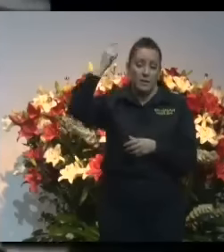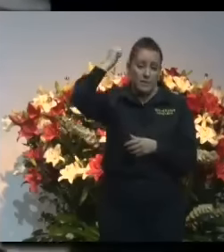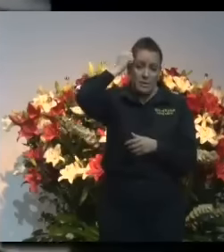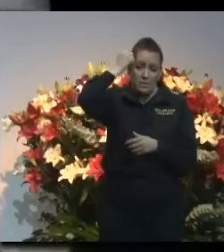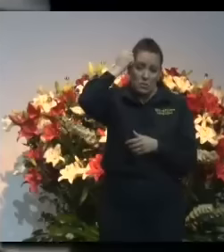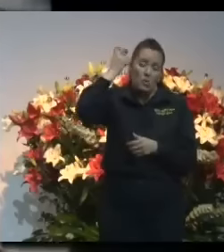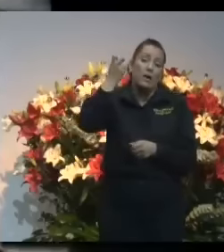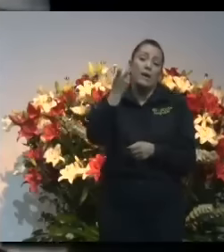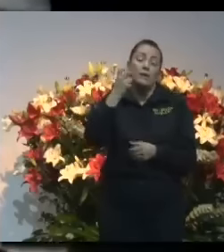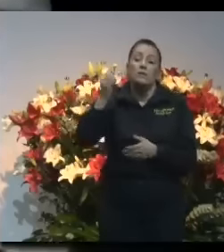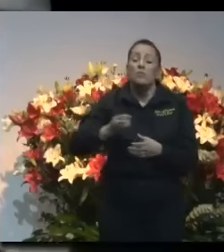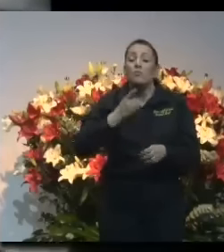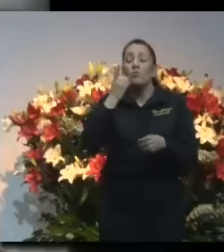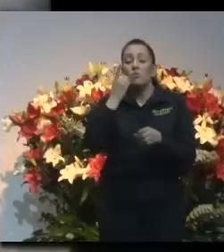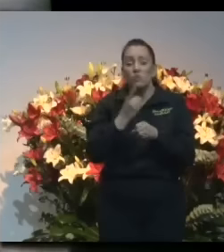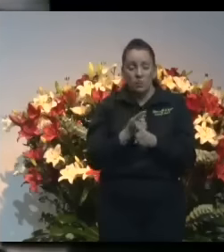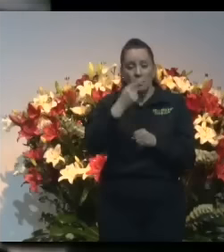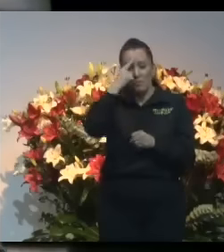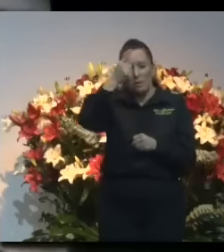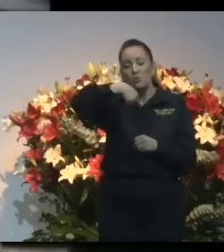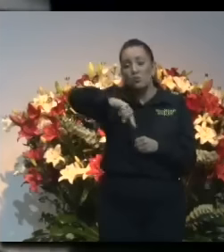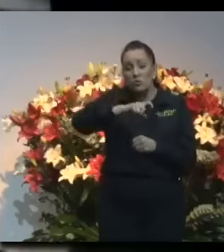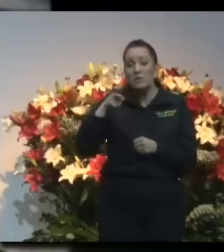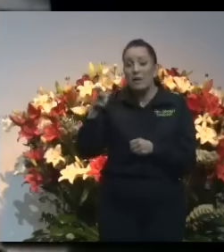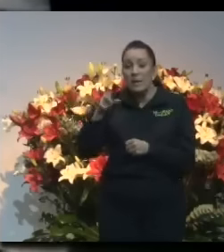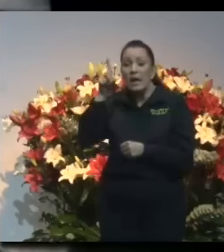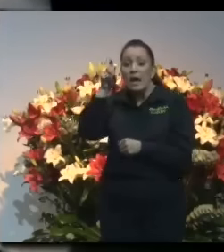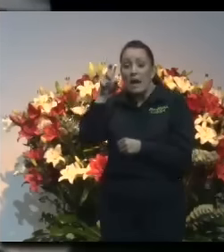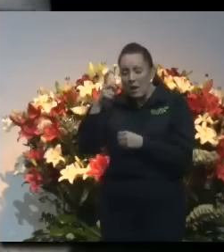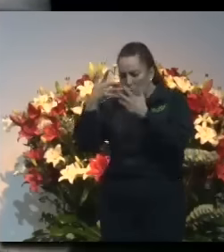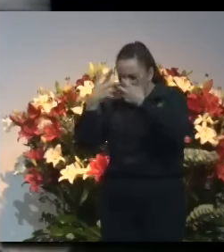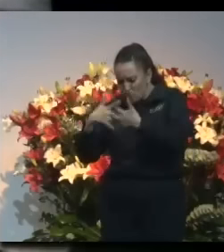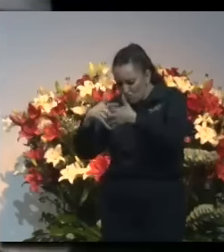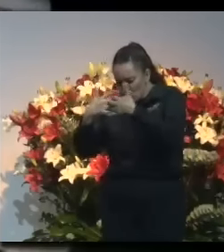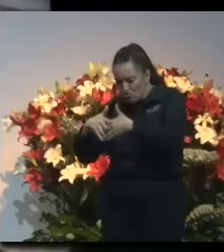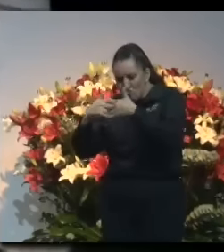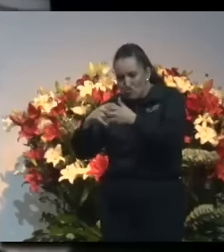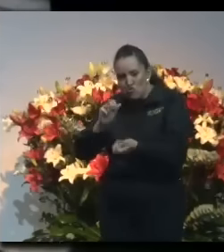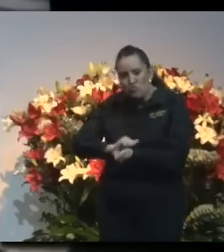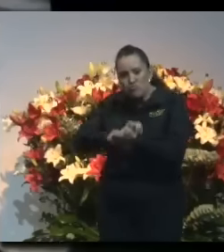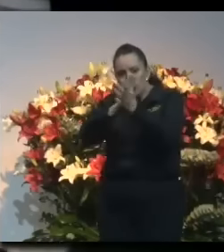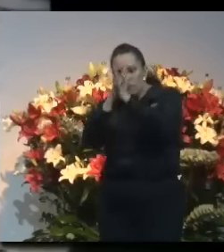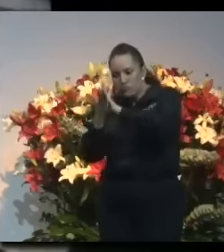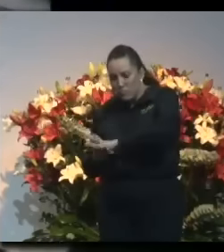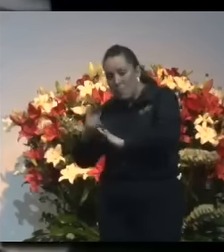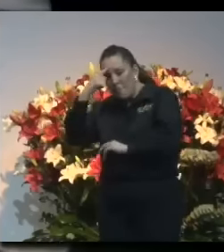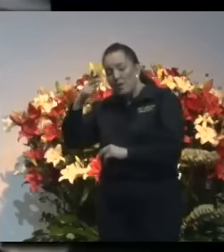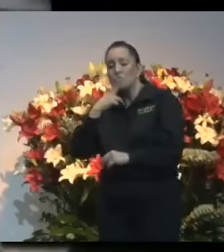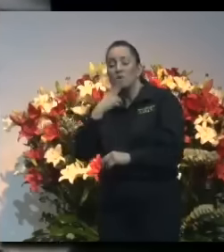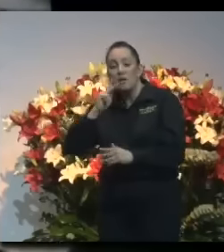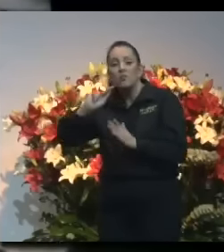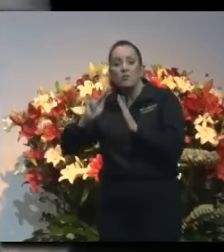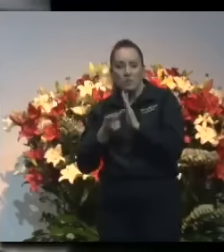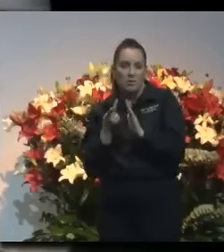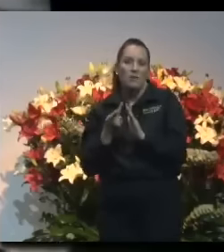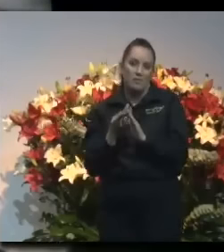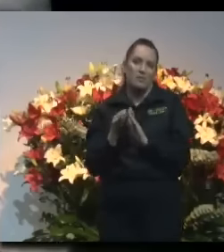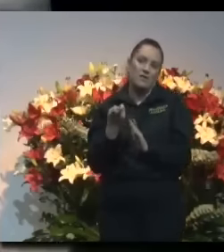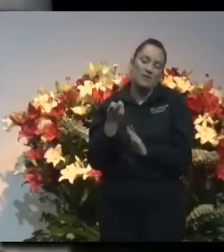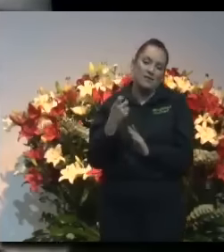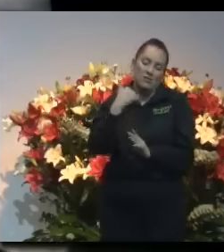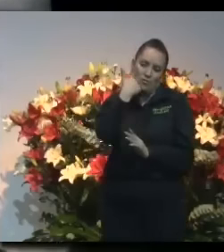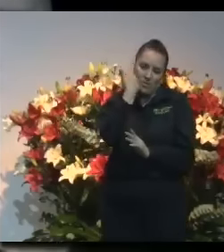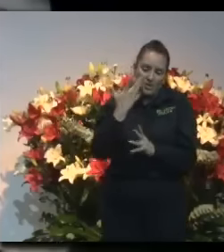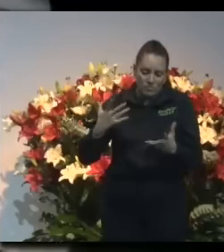almacenar agua tratada de la Ciudad de México y volverla a potabilizar. Así es que cualquier proyecto que se pensara tiene que